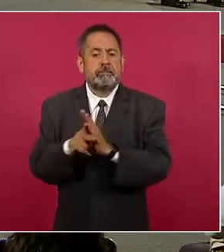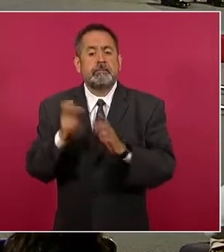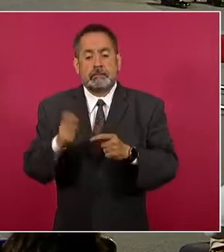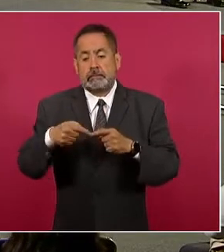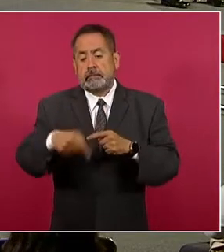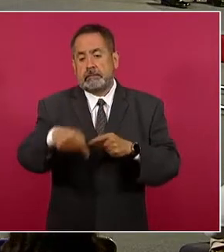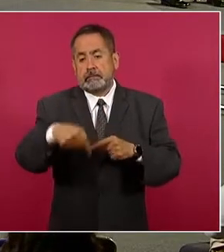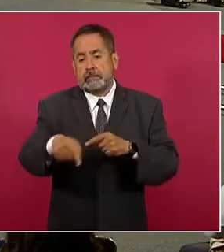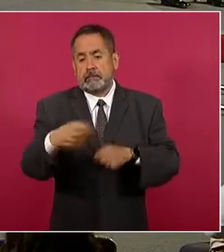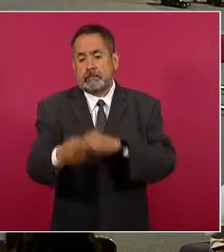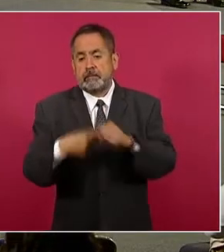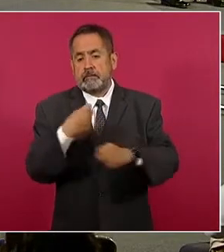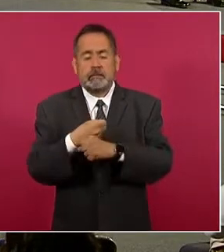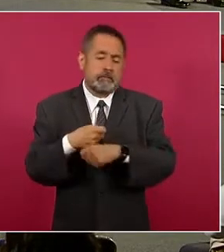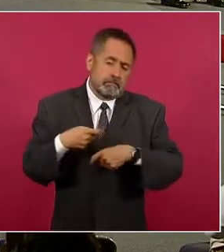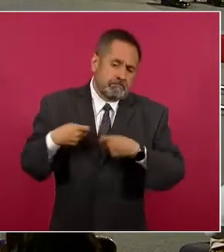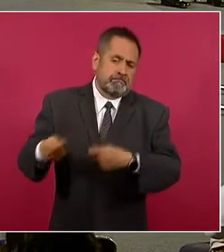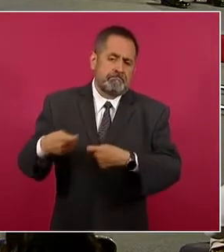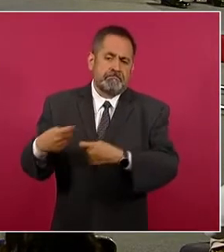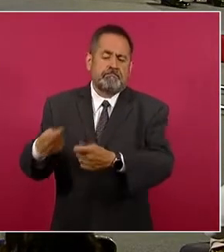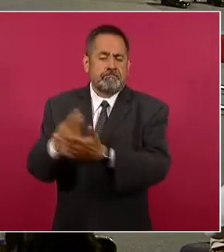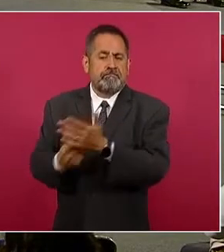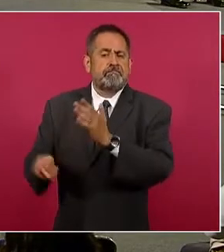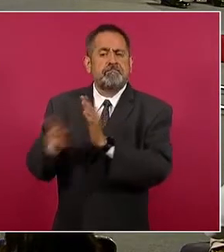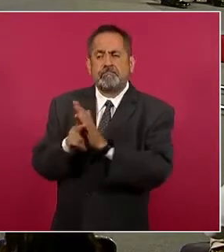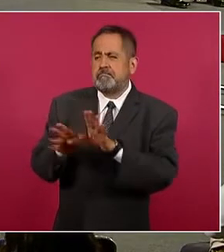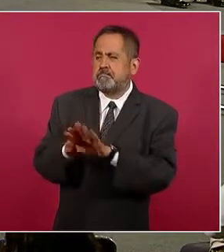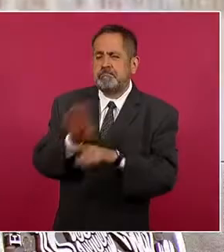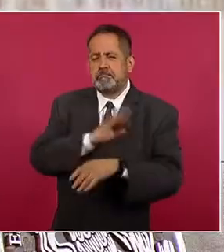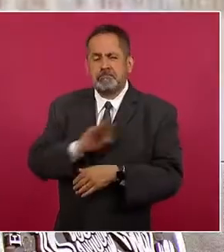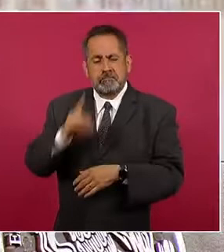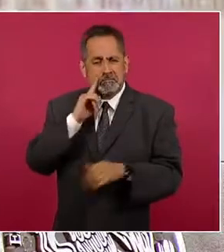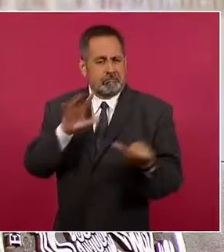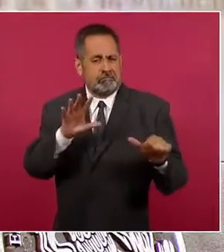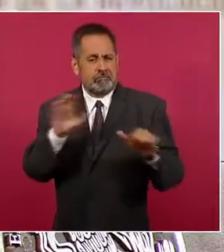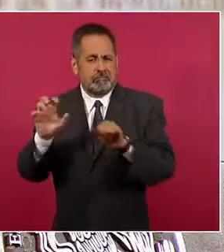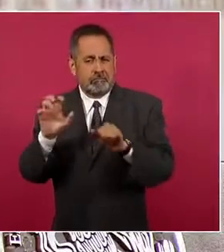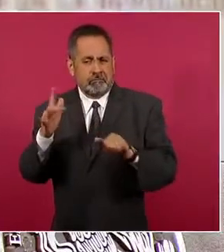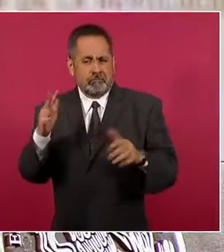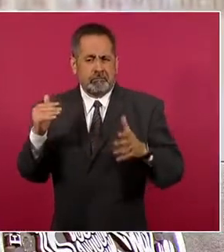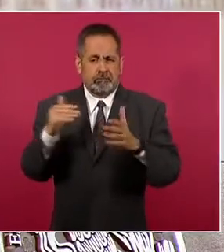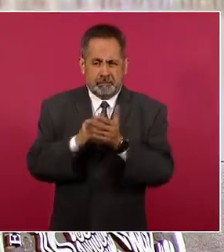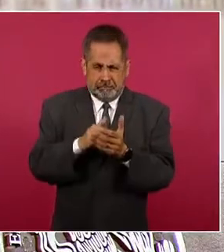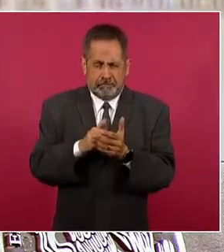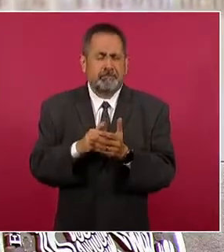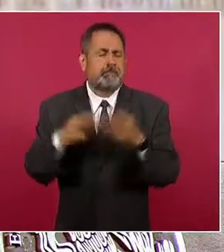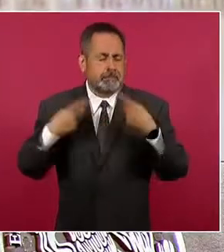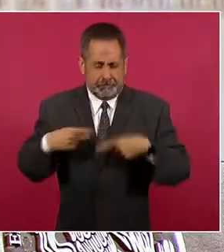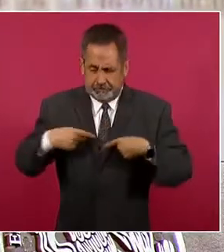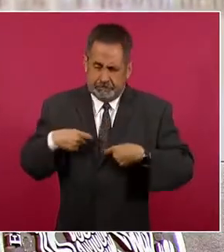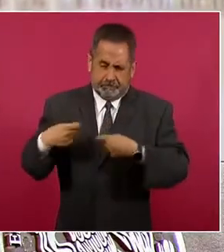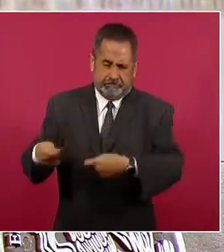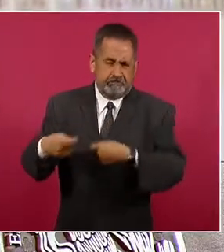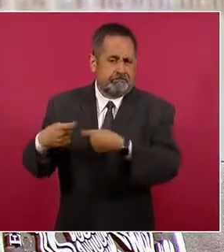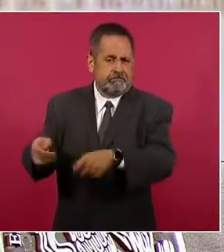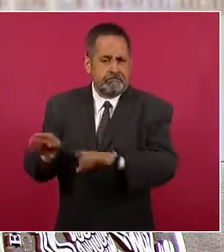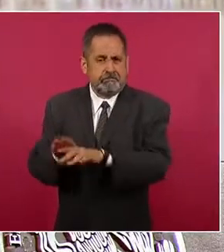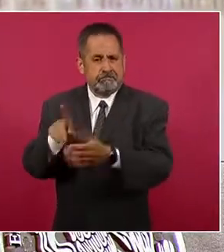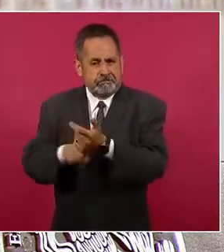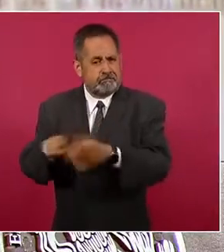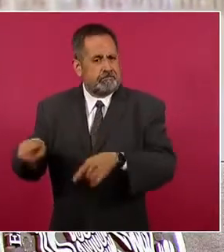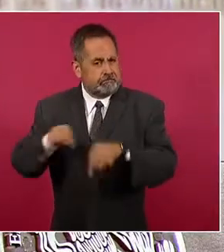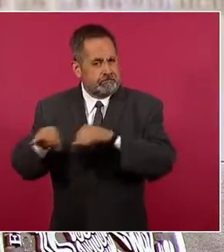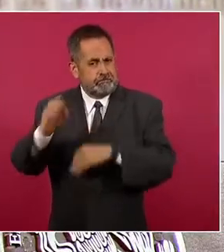año estaremos basificando alrededor de 650 mil personas, trabajadores de la